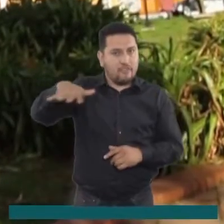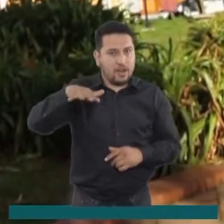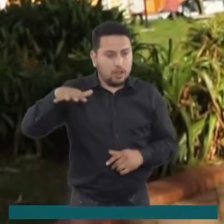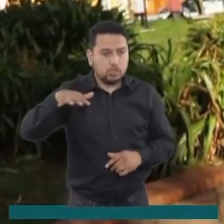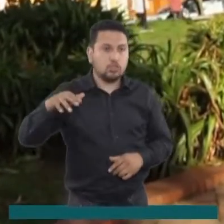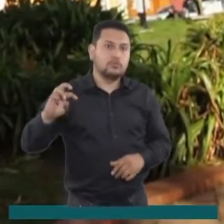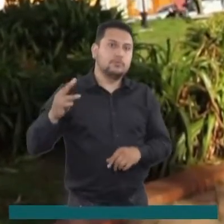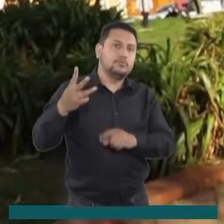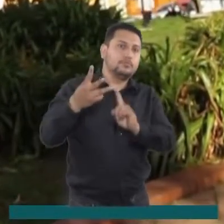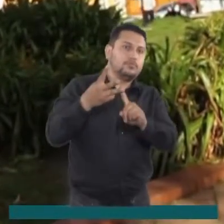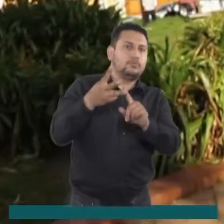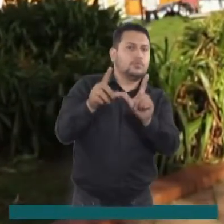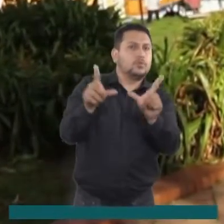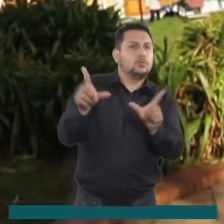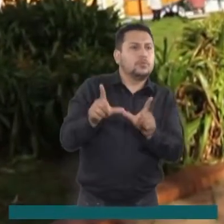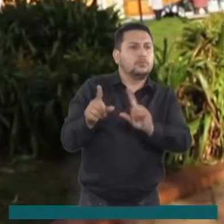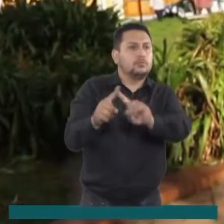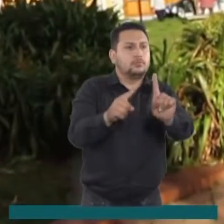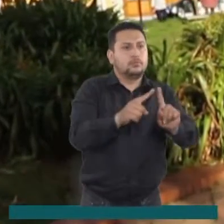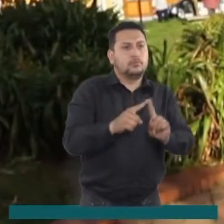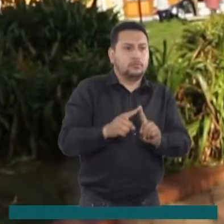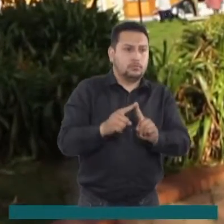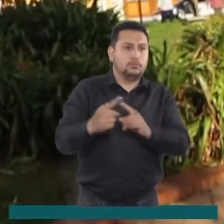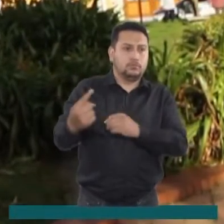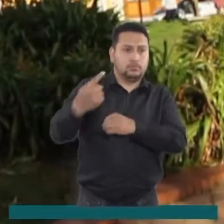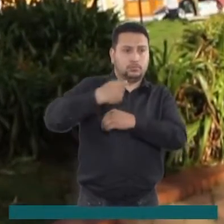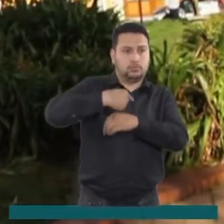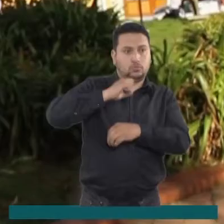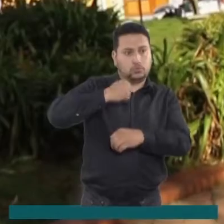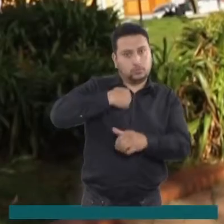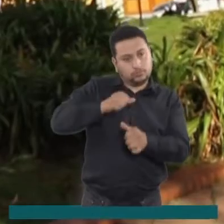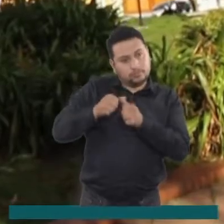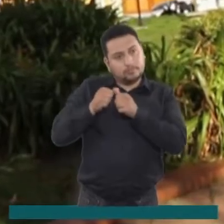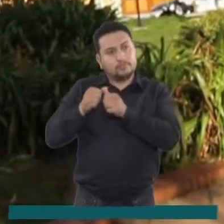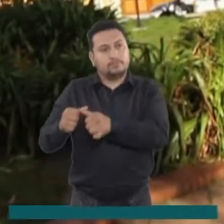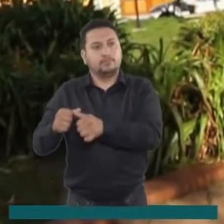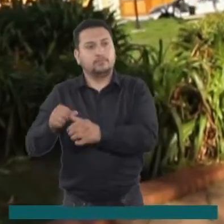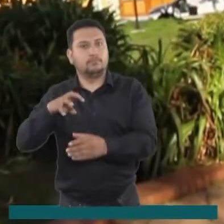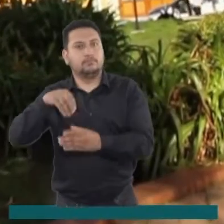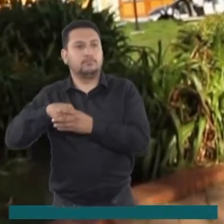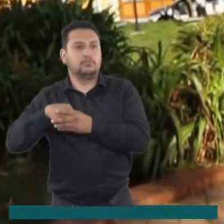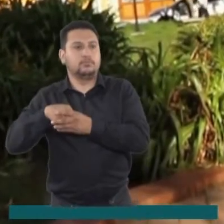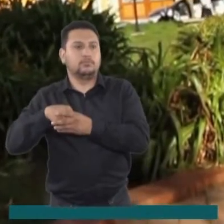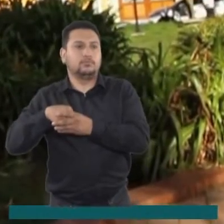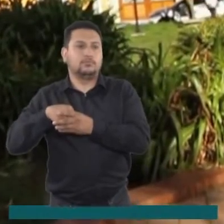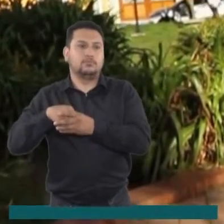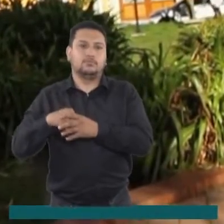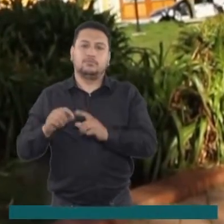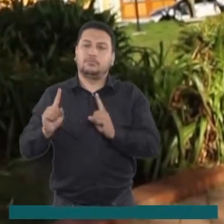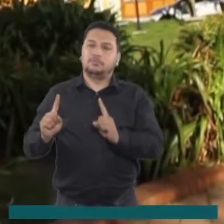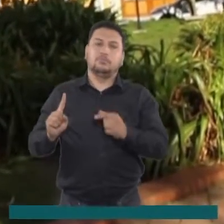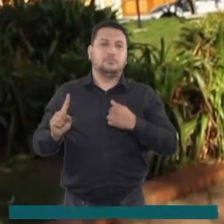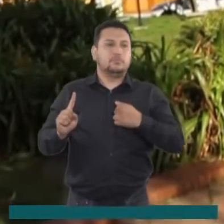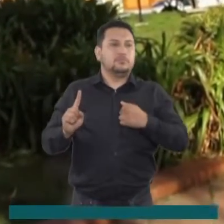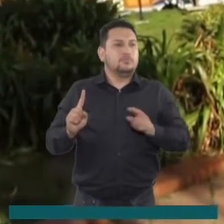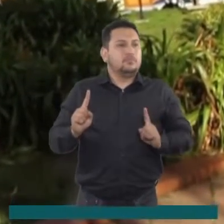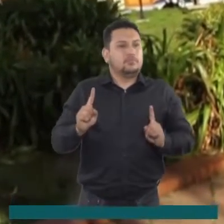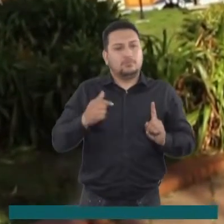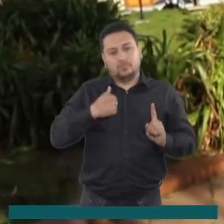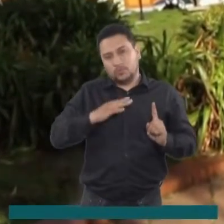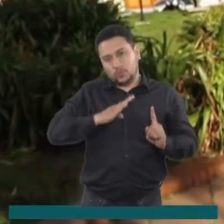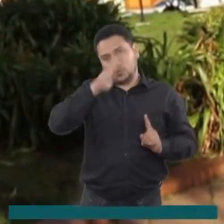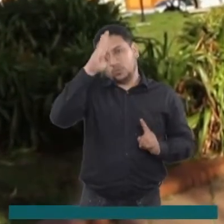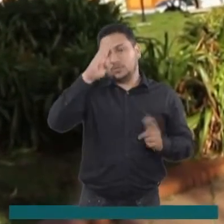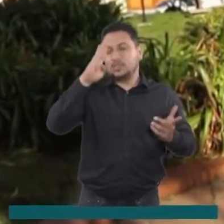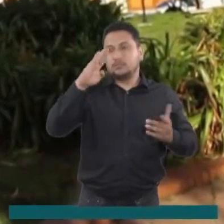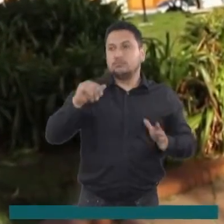la gobernación y en muchos lugares me han ofrecido cargos donde había podido quedar de nómina.